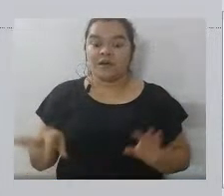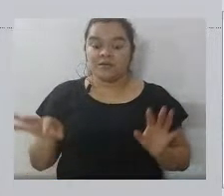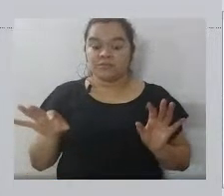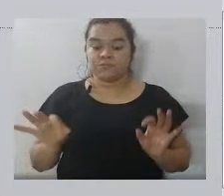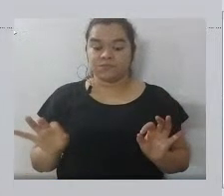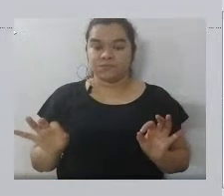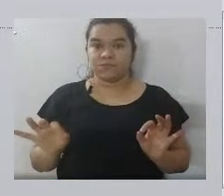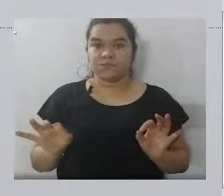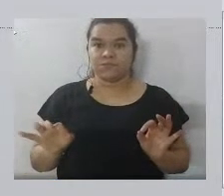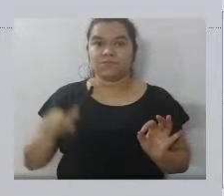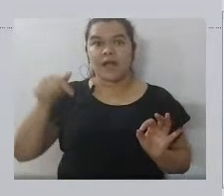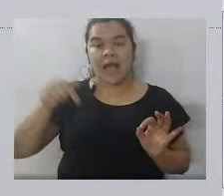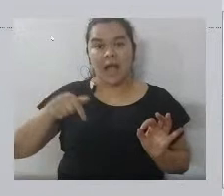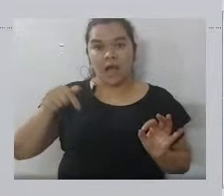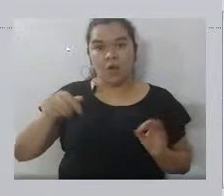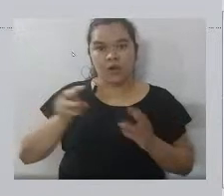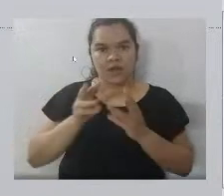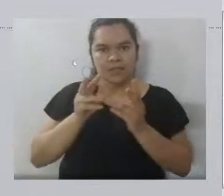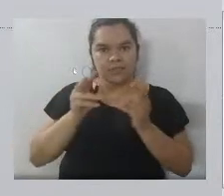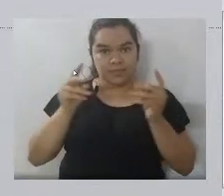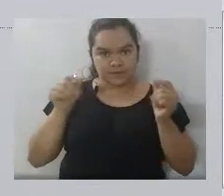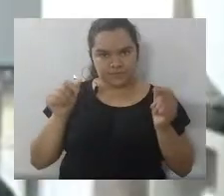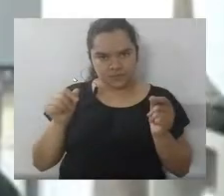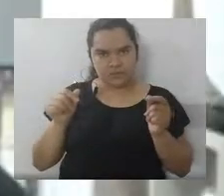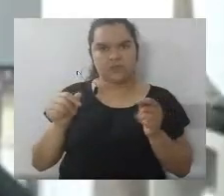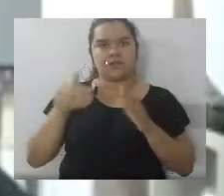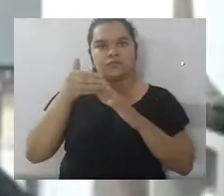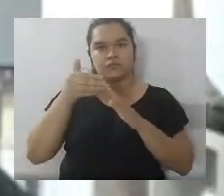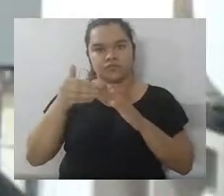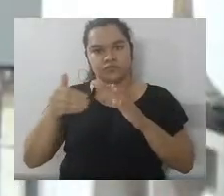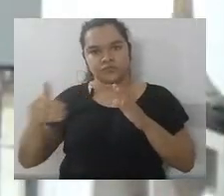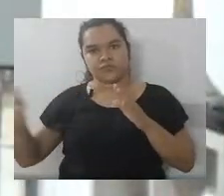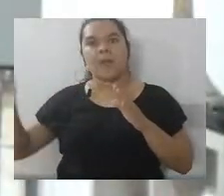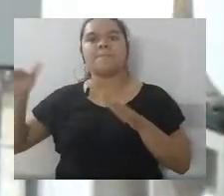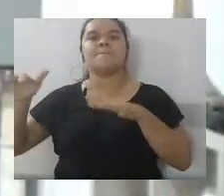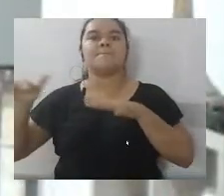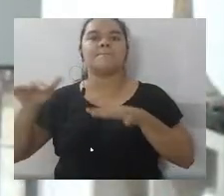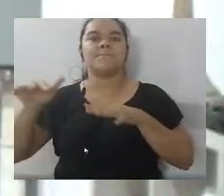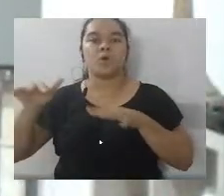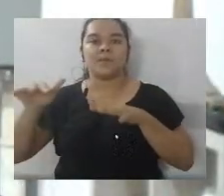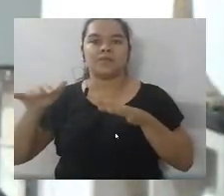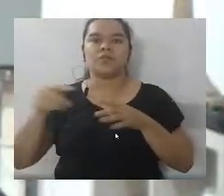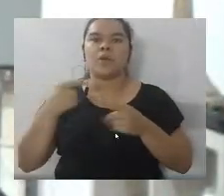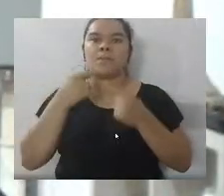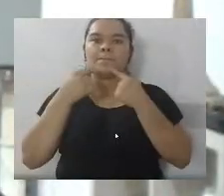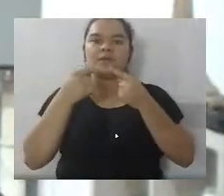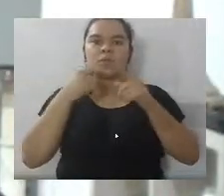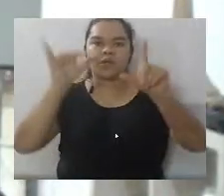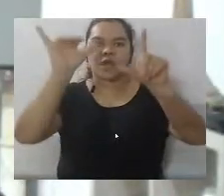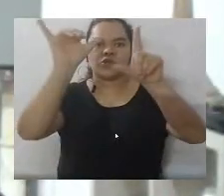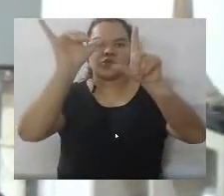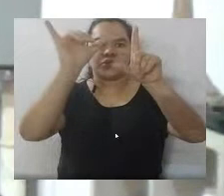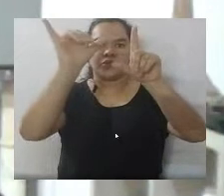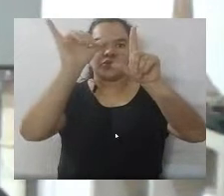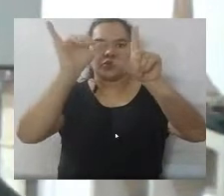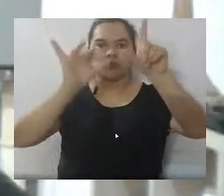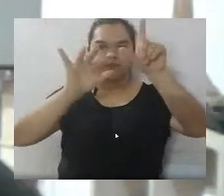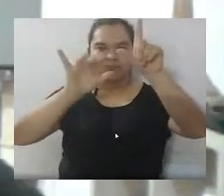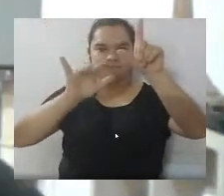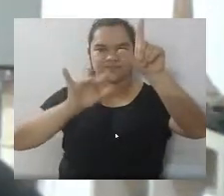Al finalizar entonces los paneles, vamos a preguntarle a Silvia, que estuvo recopilando